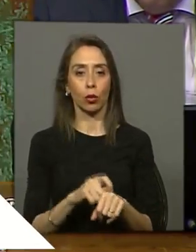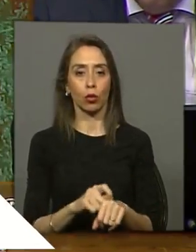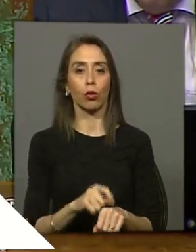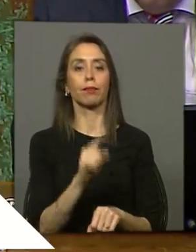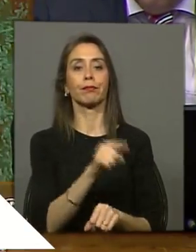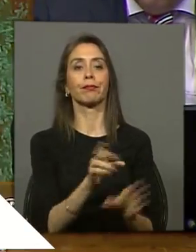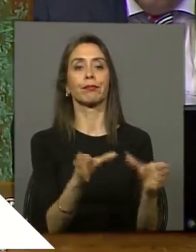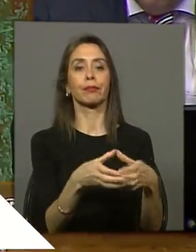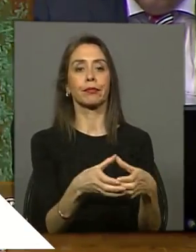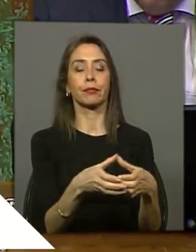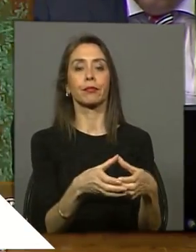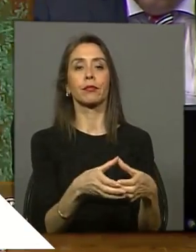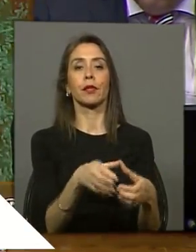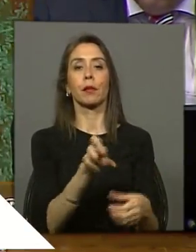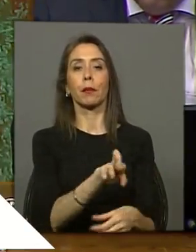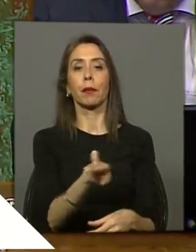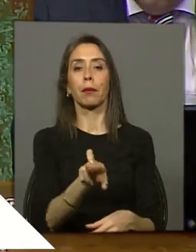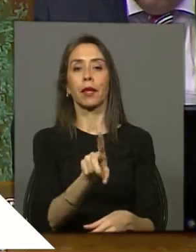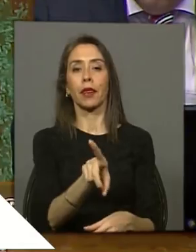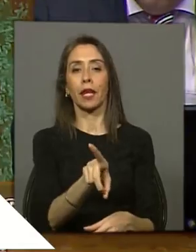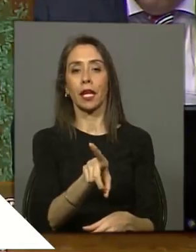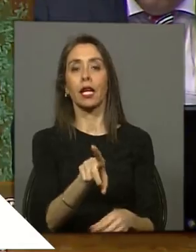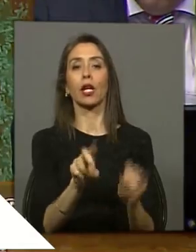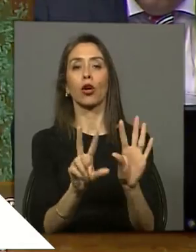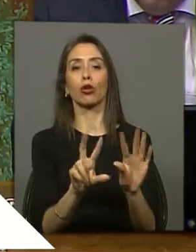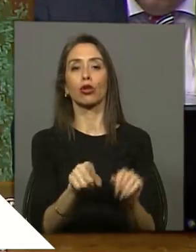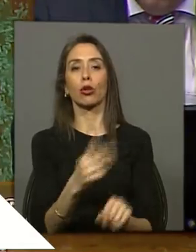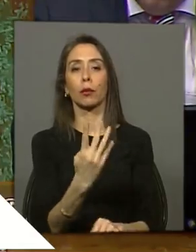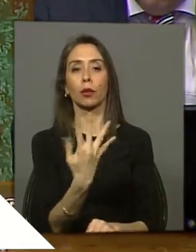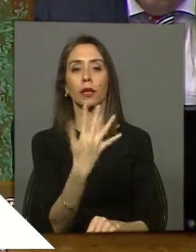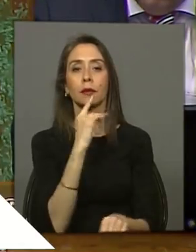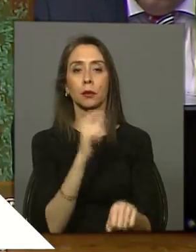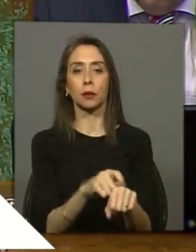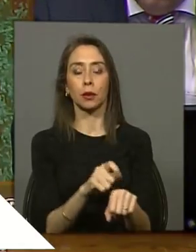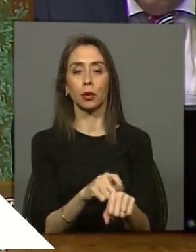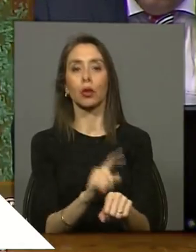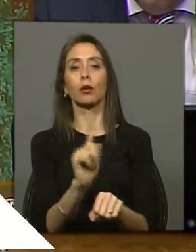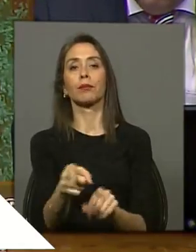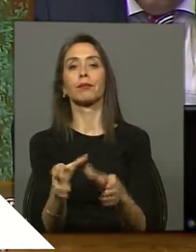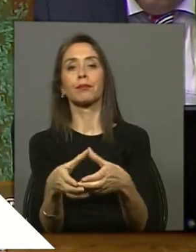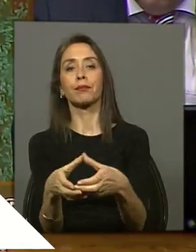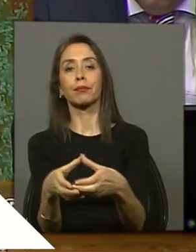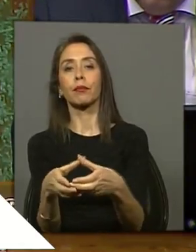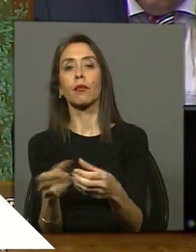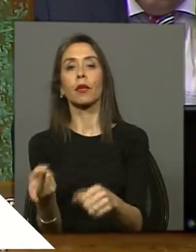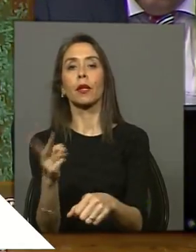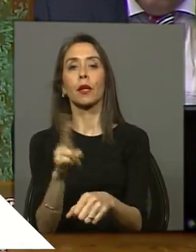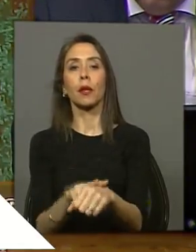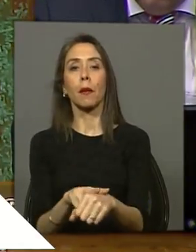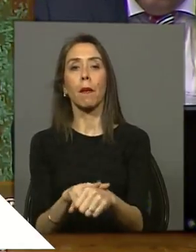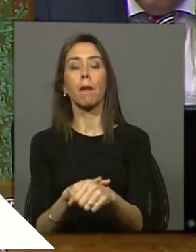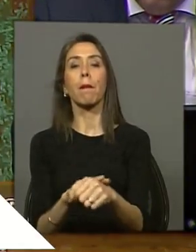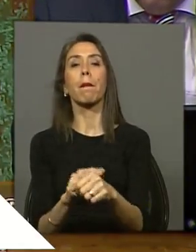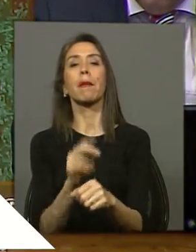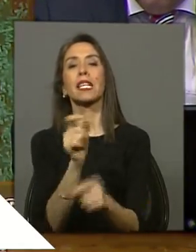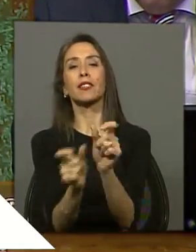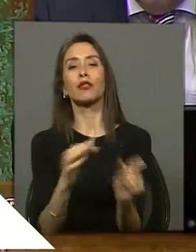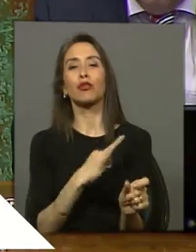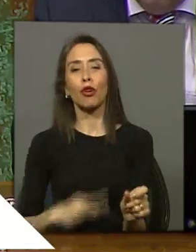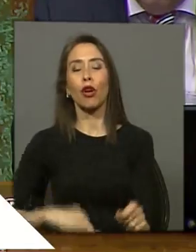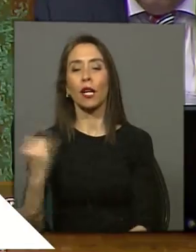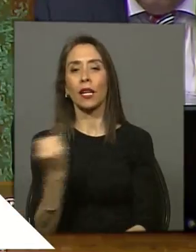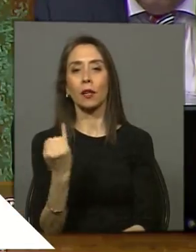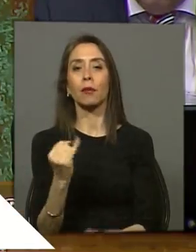El Comité del Partido por la Democracia 8.45 minutos. El Comité Mixto e Independientes 7